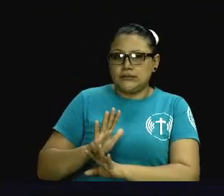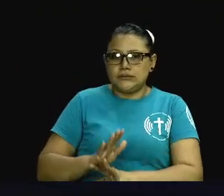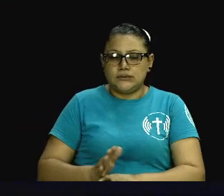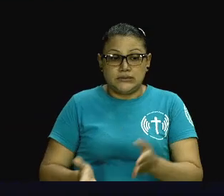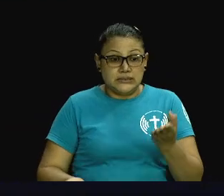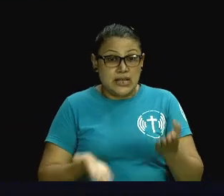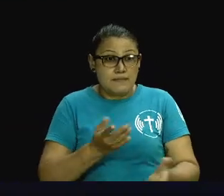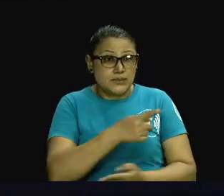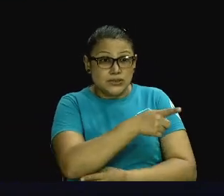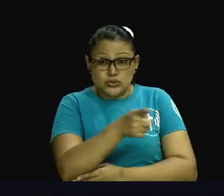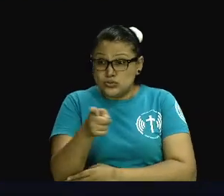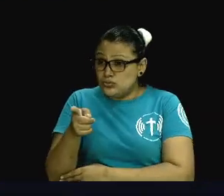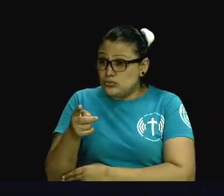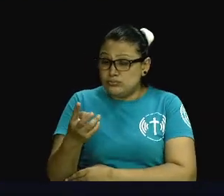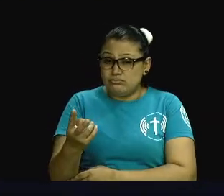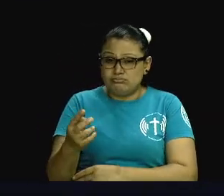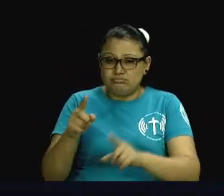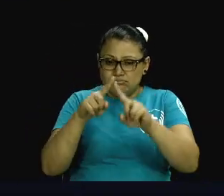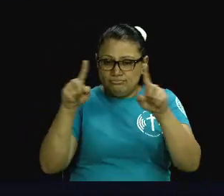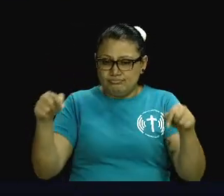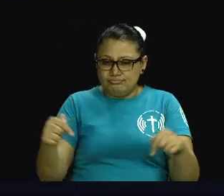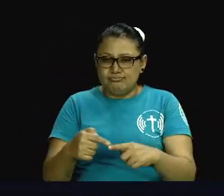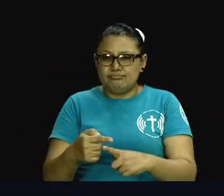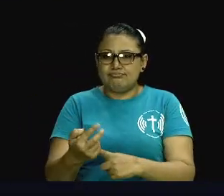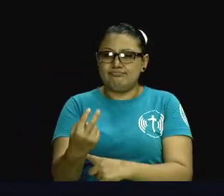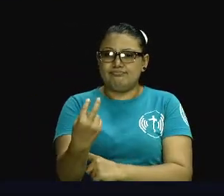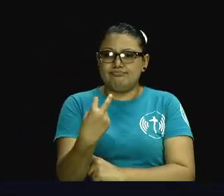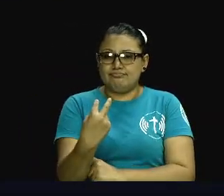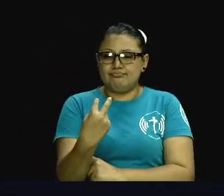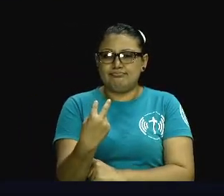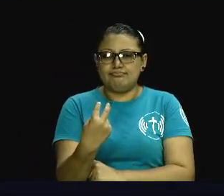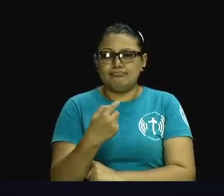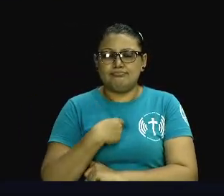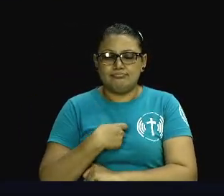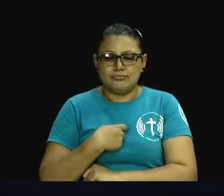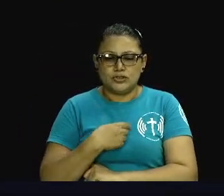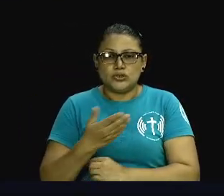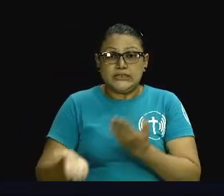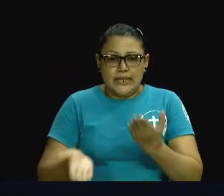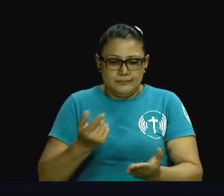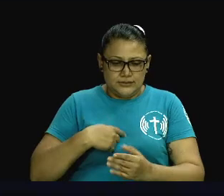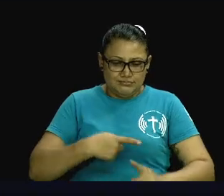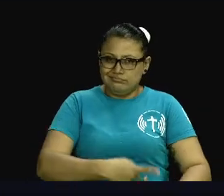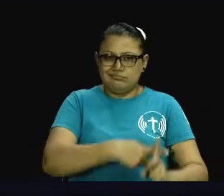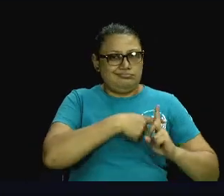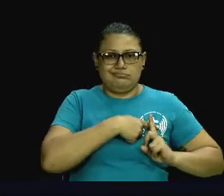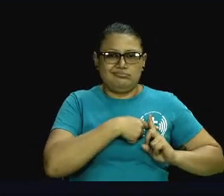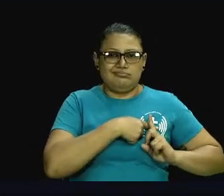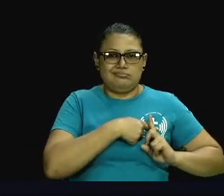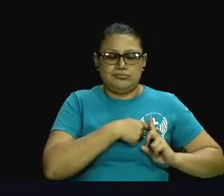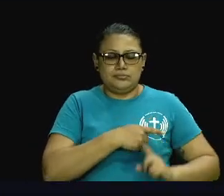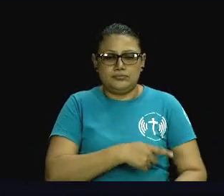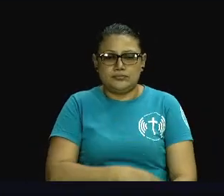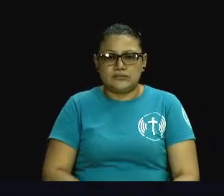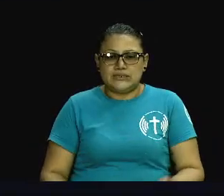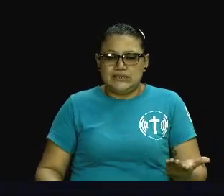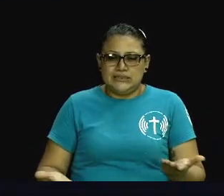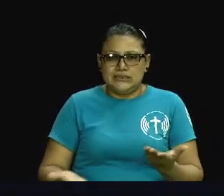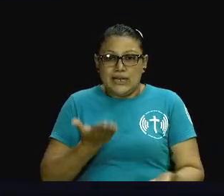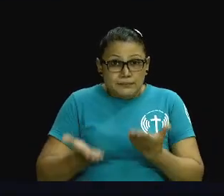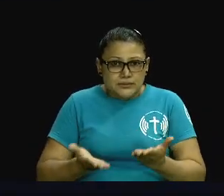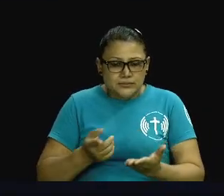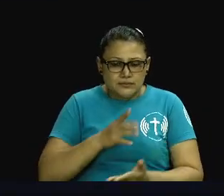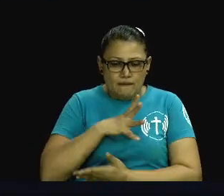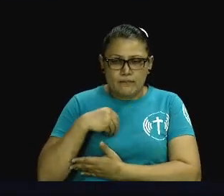las redes y tu interés sin conversiones no habías pedido a cristo que entre en tu corazón y ya tu familia se aburrió de decir te vamos a la